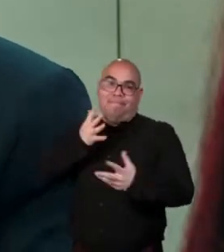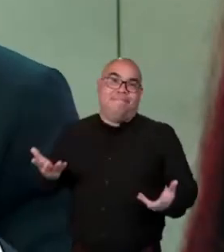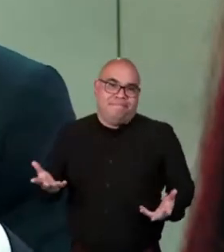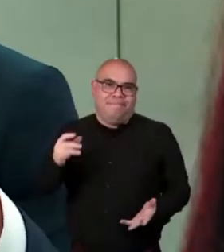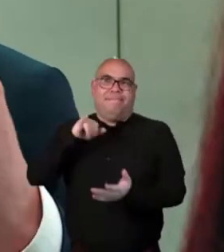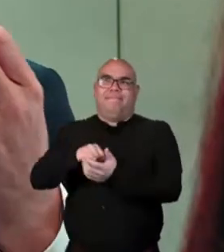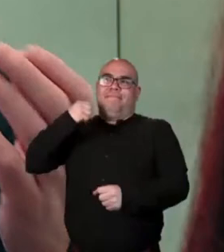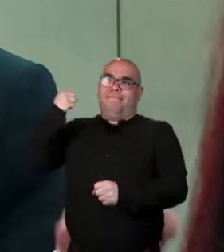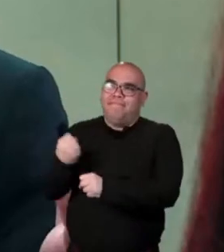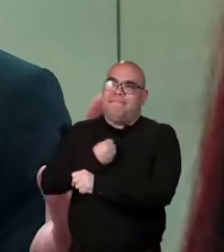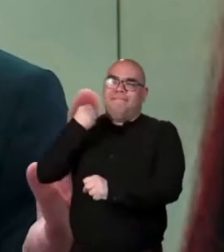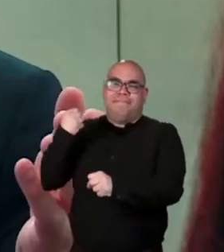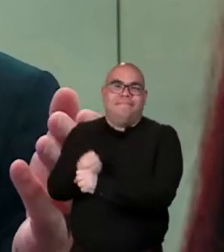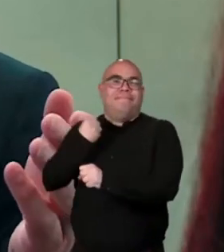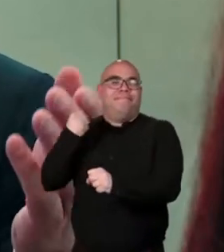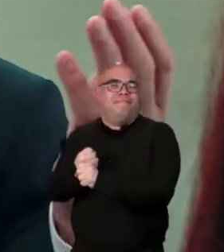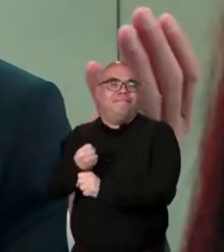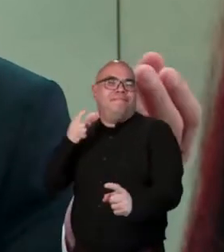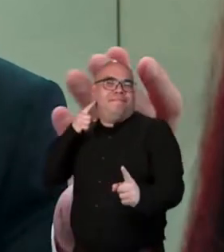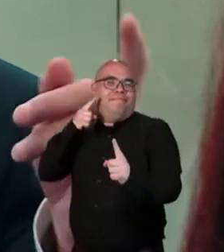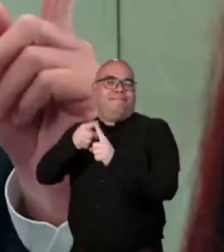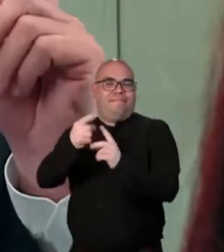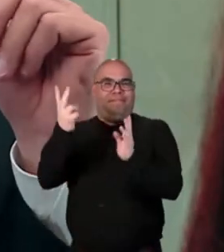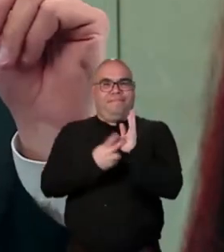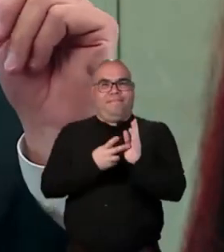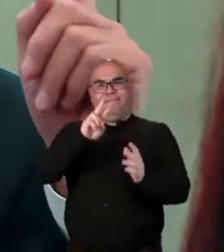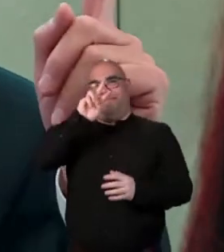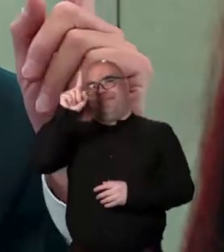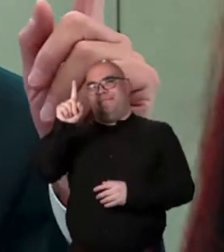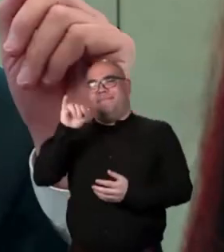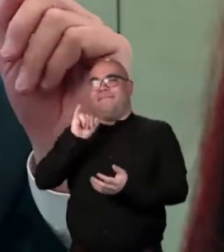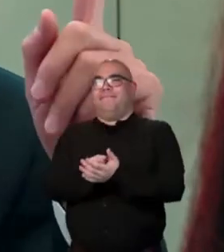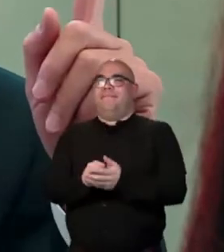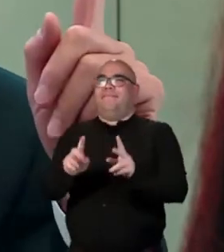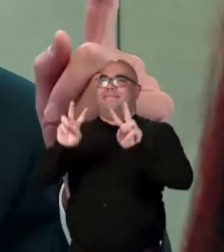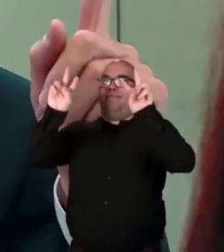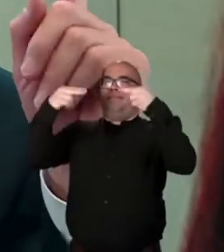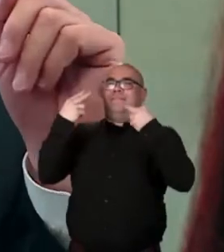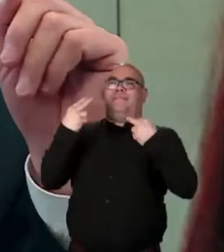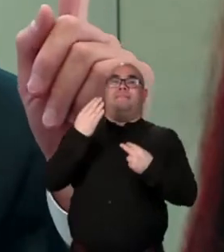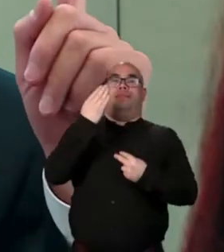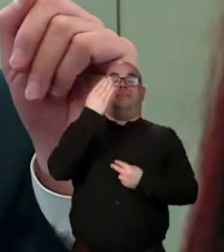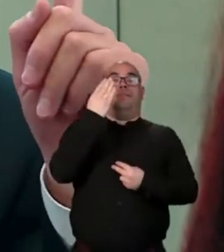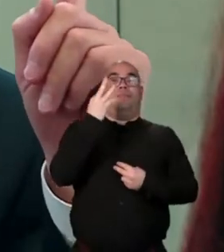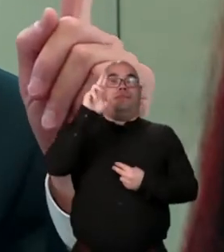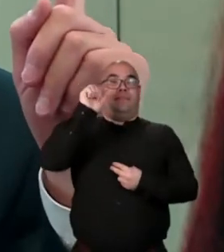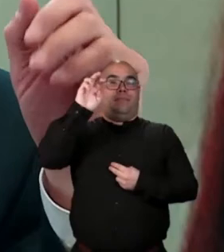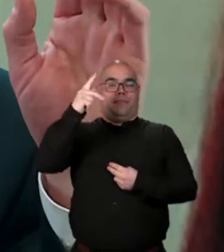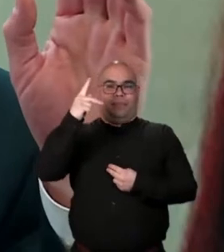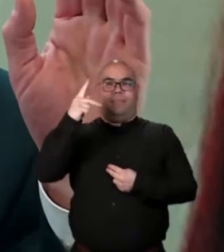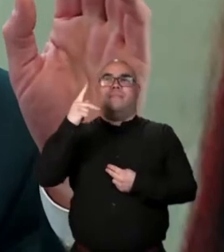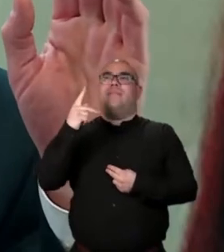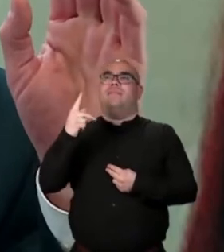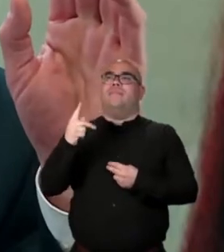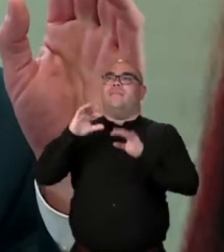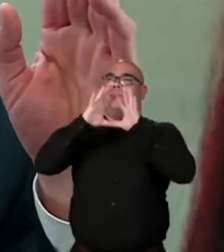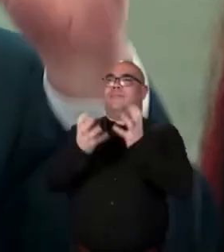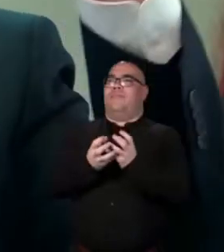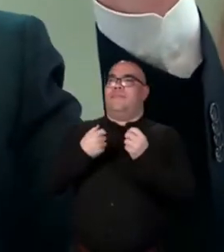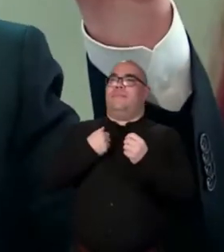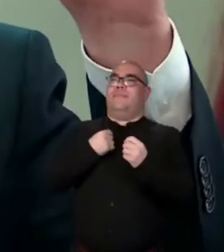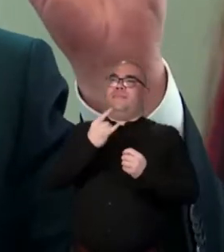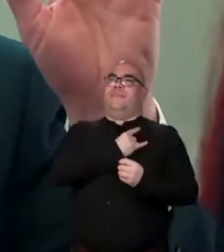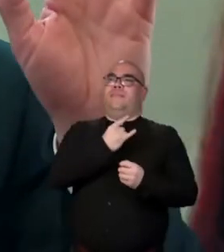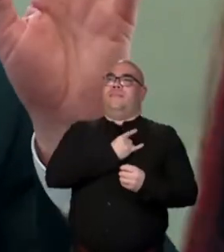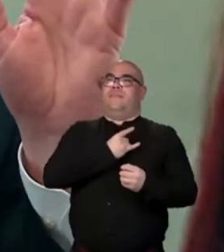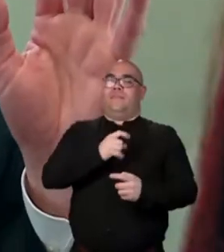que nos llevó en el año 2021 a ser catalogados por great place to work como la universiada más feliz de américa latina y eso a